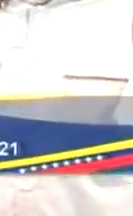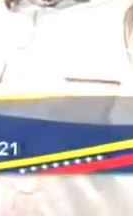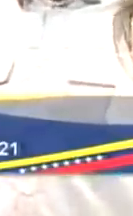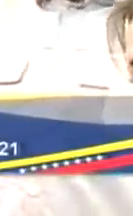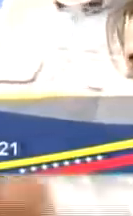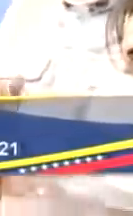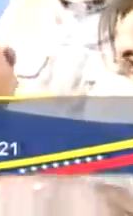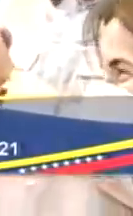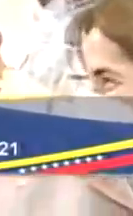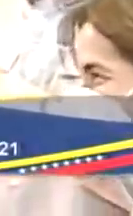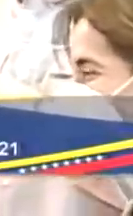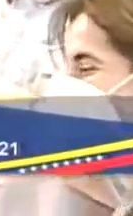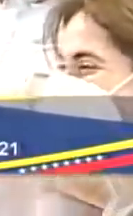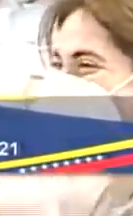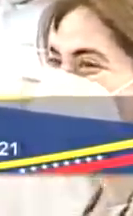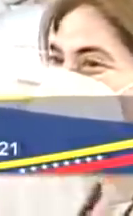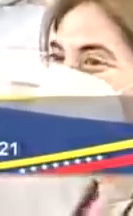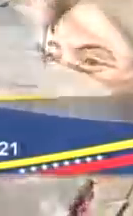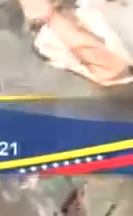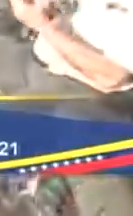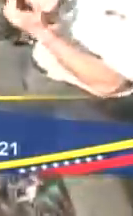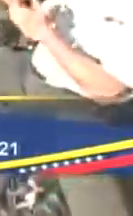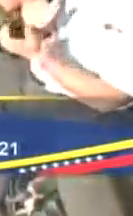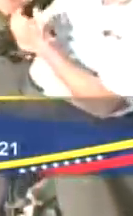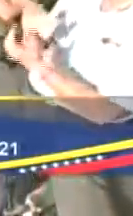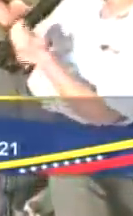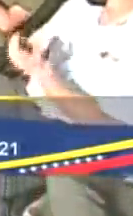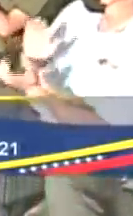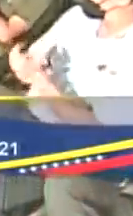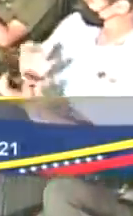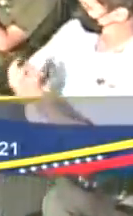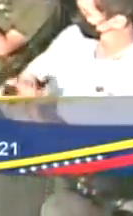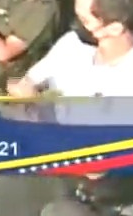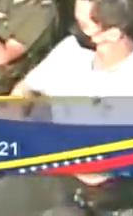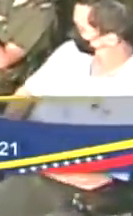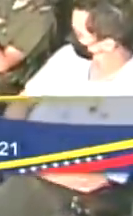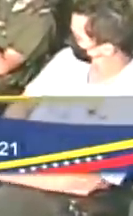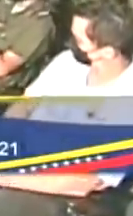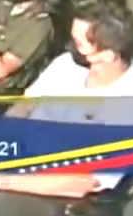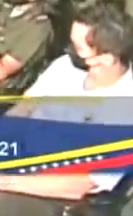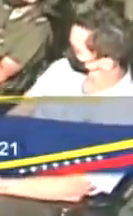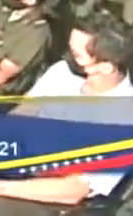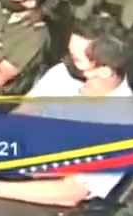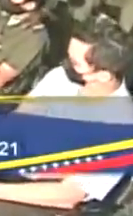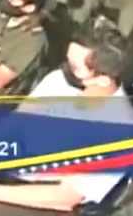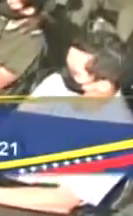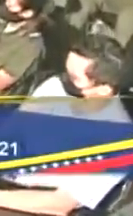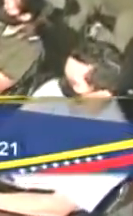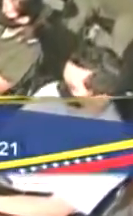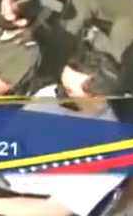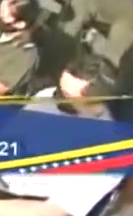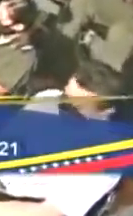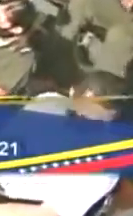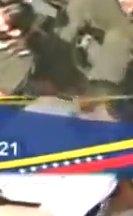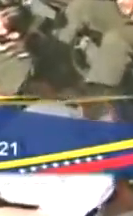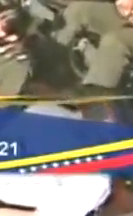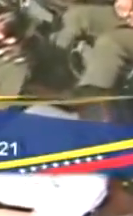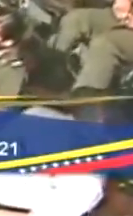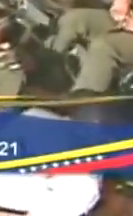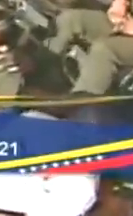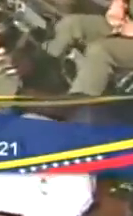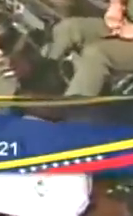hora el presidente Nicolás Maduro y entrega los premios nacionales de ciencia, tecnología e innovación. Raúl Casal, colección Bicentenario